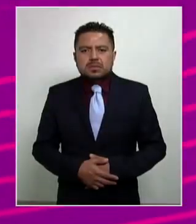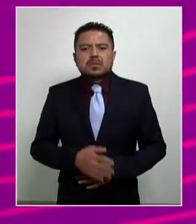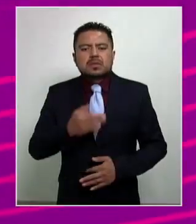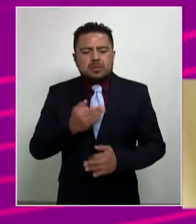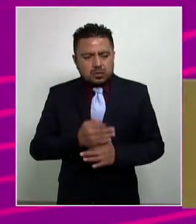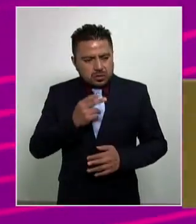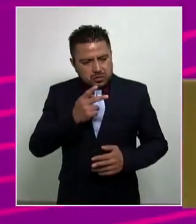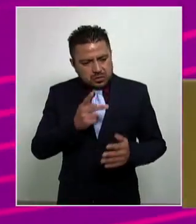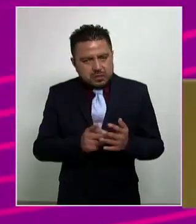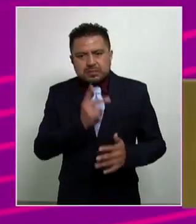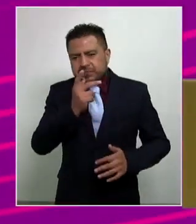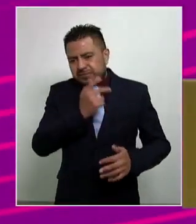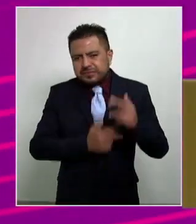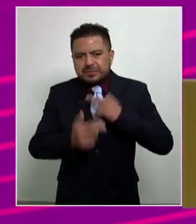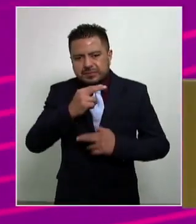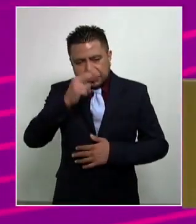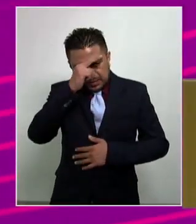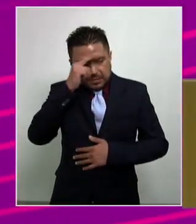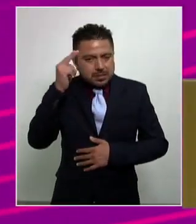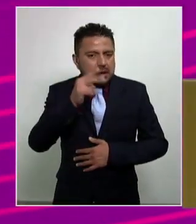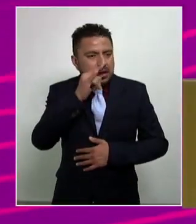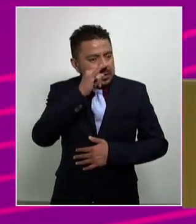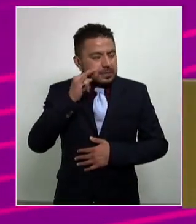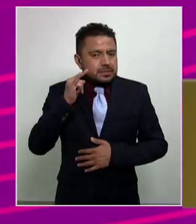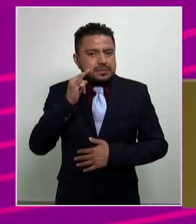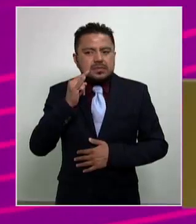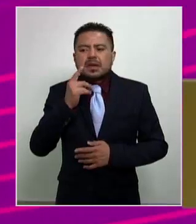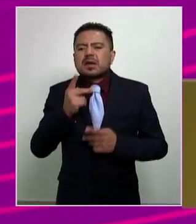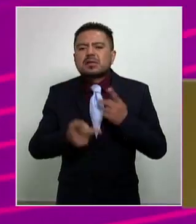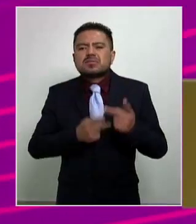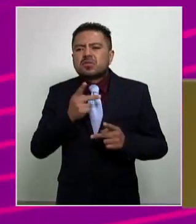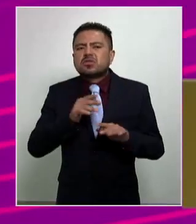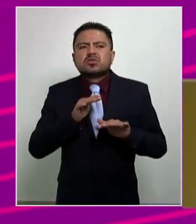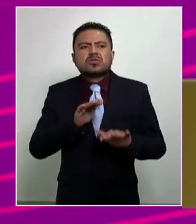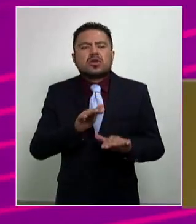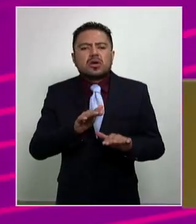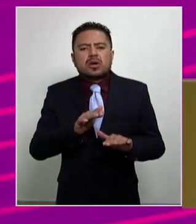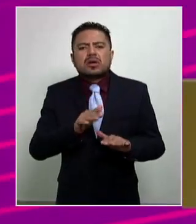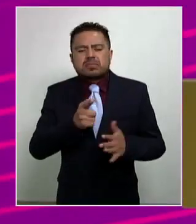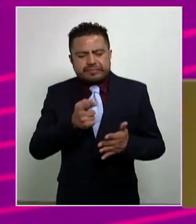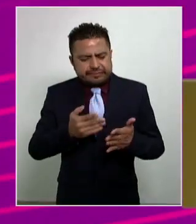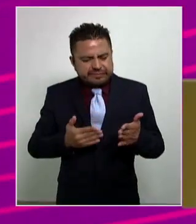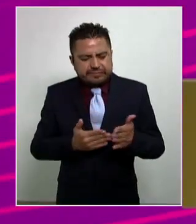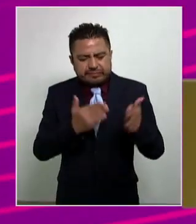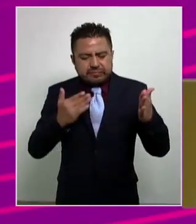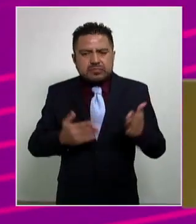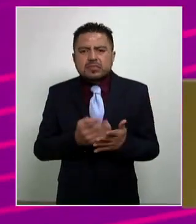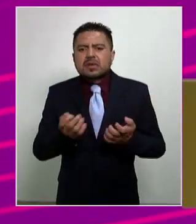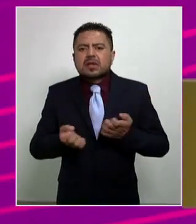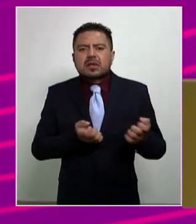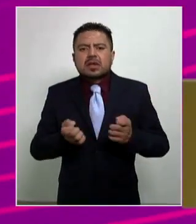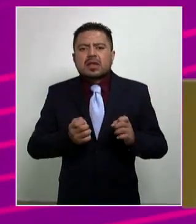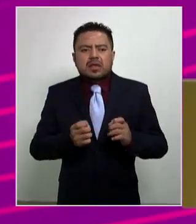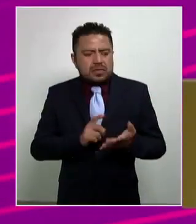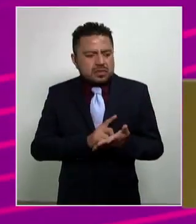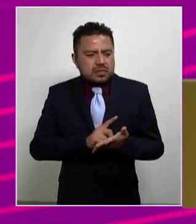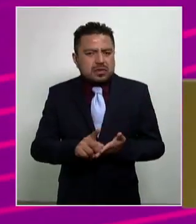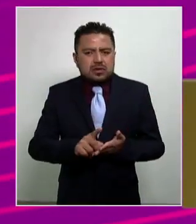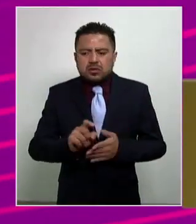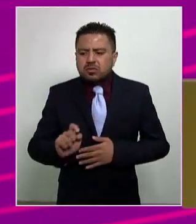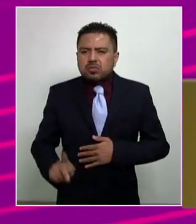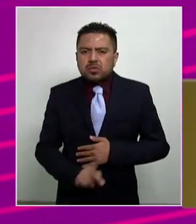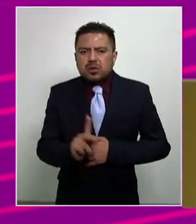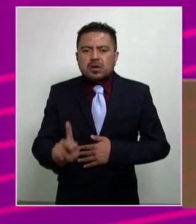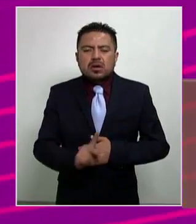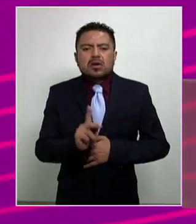estamos aquí de regreso en México Invisible, hablando sobre los obstáculos en el ejercicio de los derechos de los